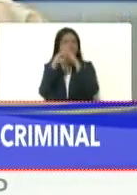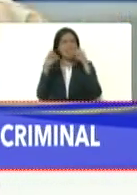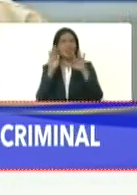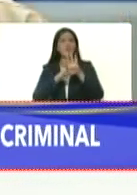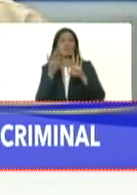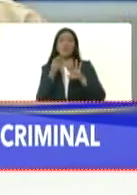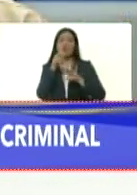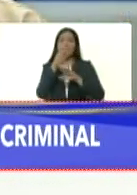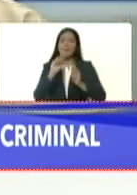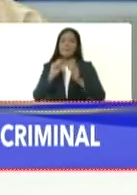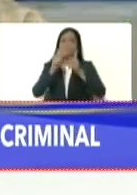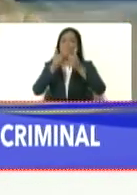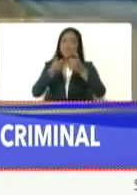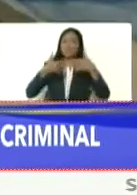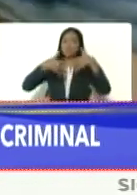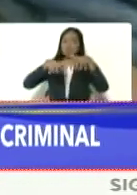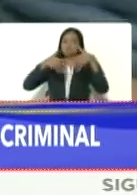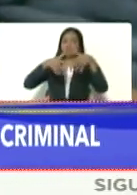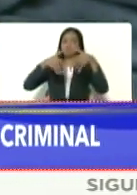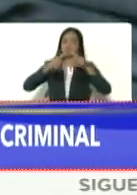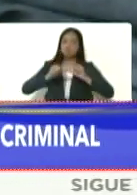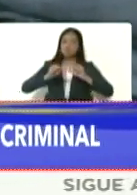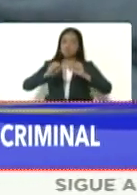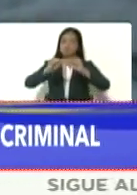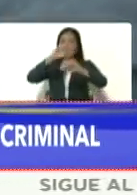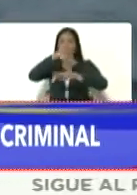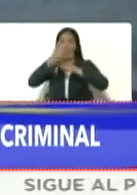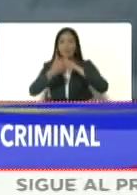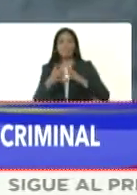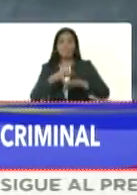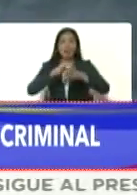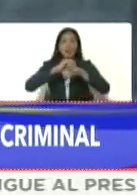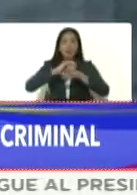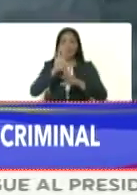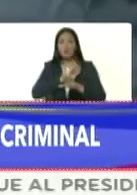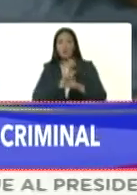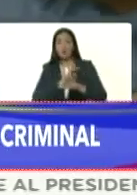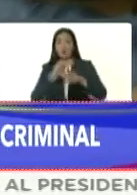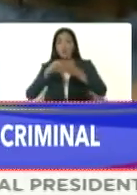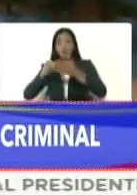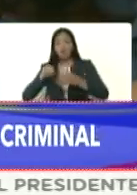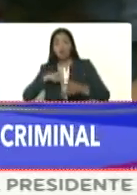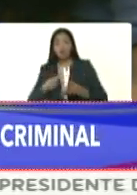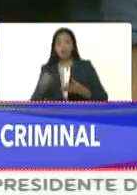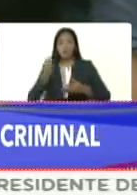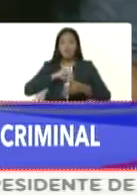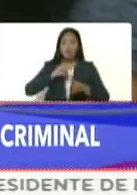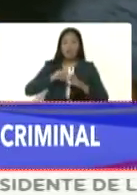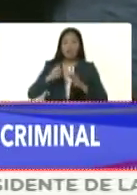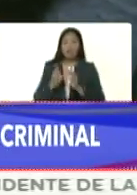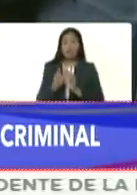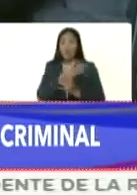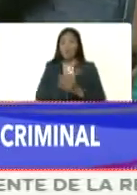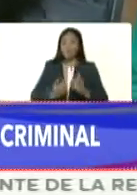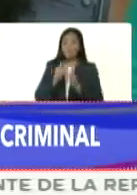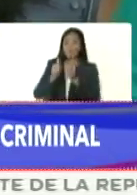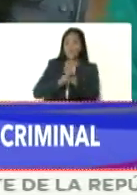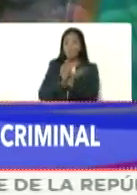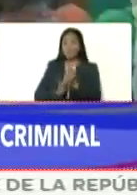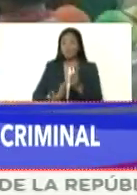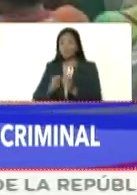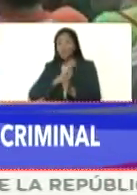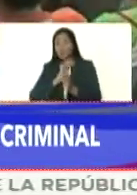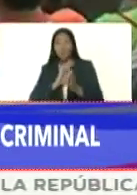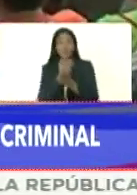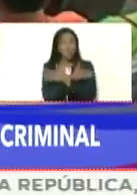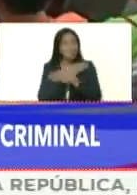como empieza a marchar el plan de proteína a nivel nacional. Felicito a la vicepresidenta ejecutiva,